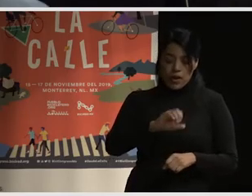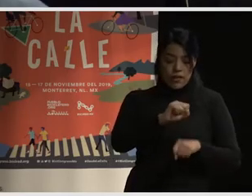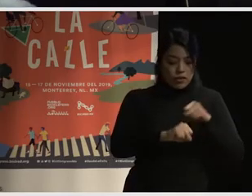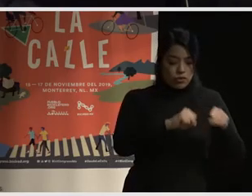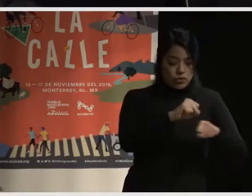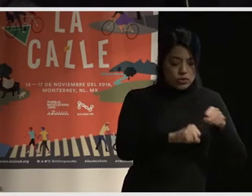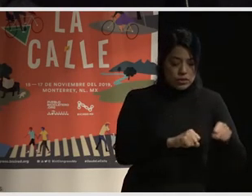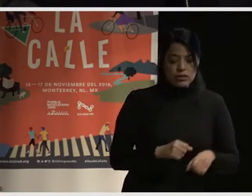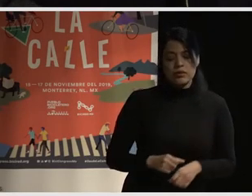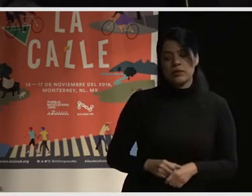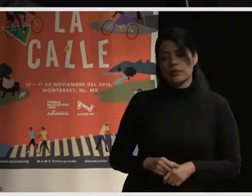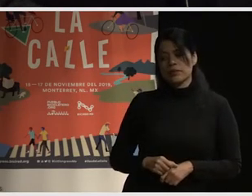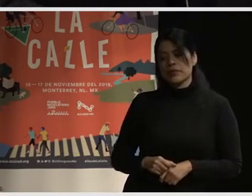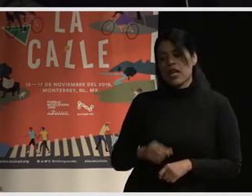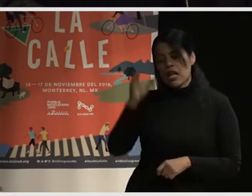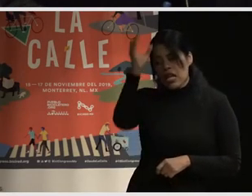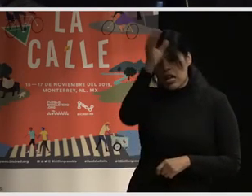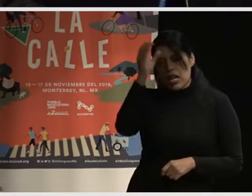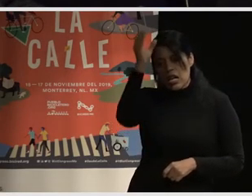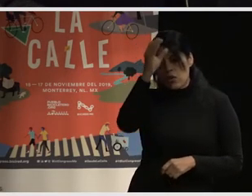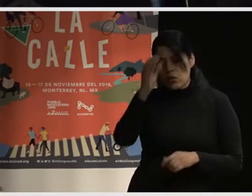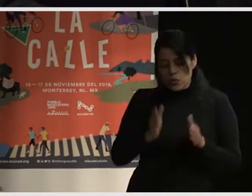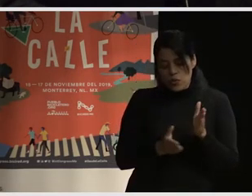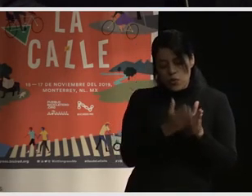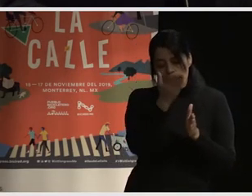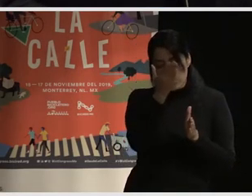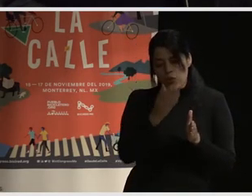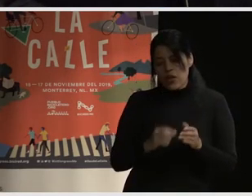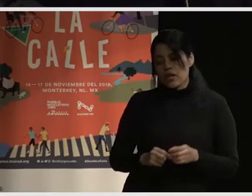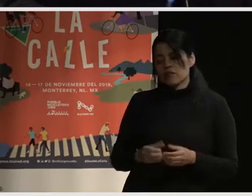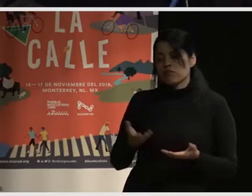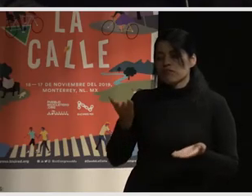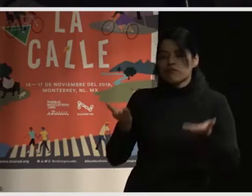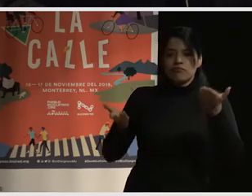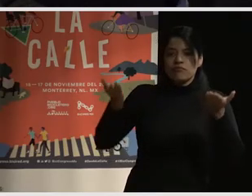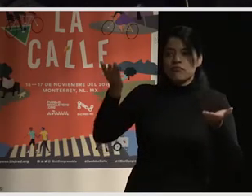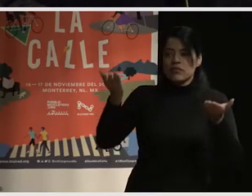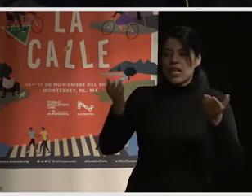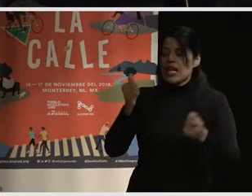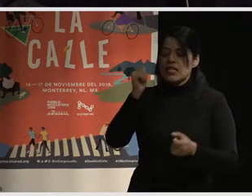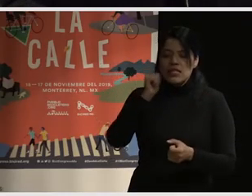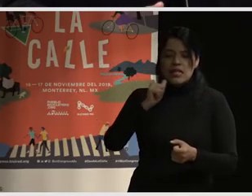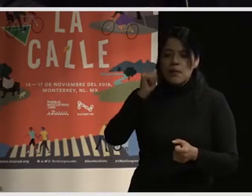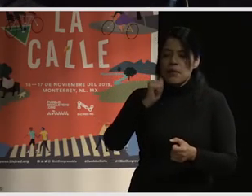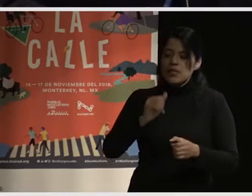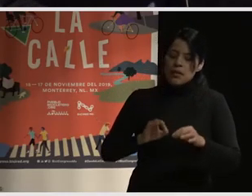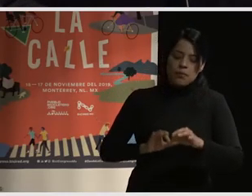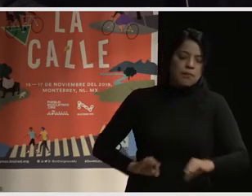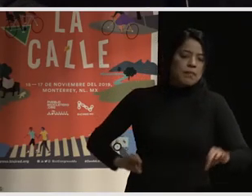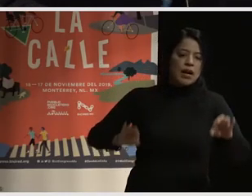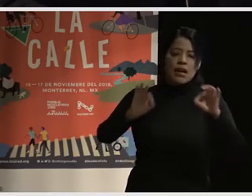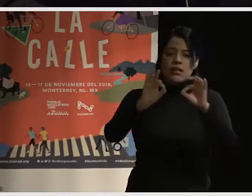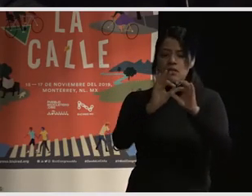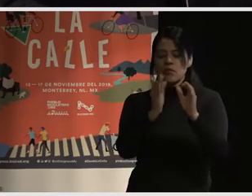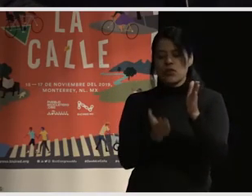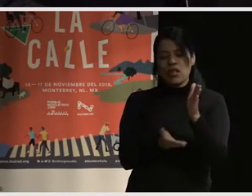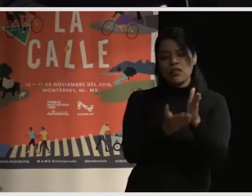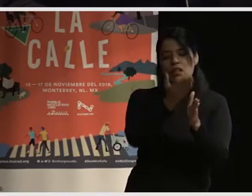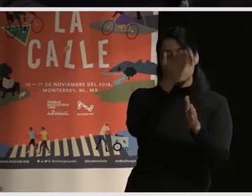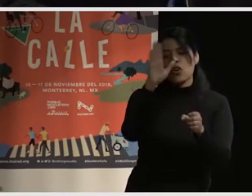la pregunta que decían que que va primero la cultura la infraestructura siempre va a la infraestructura siempre va la infraestructura primero